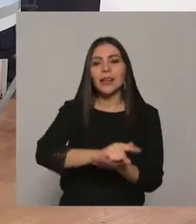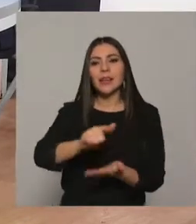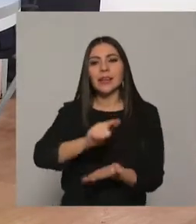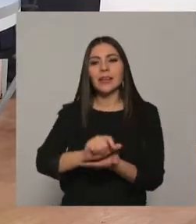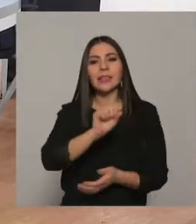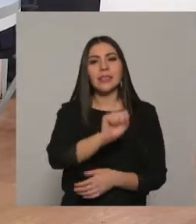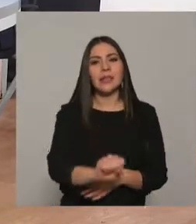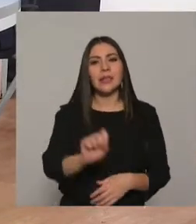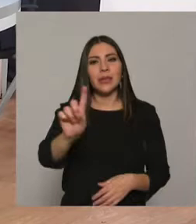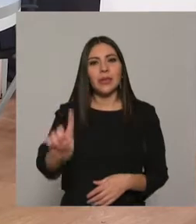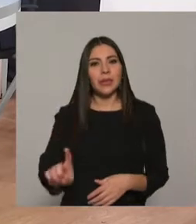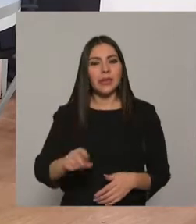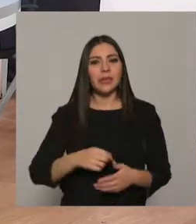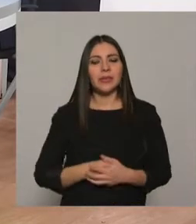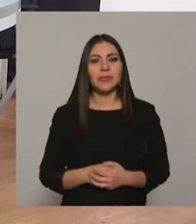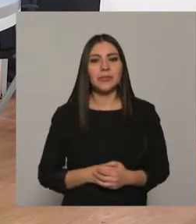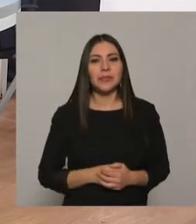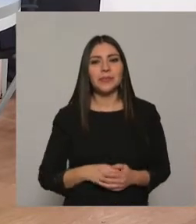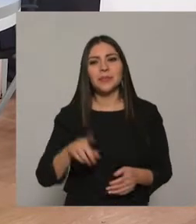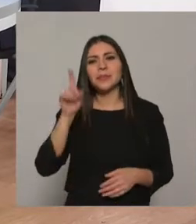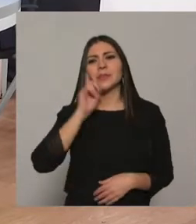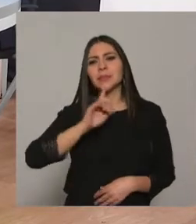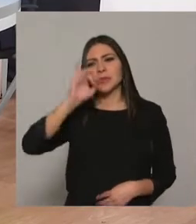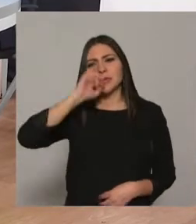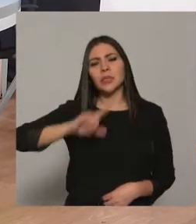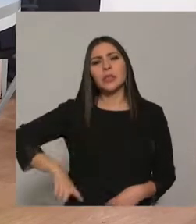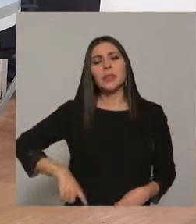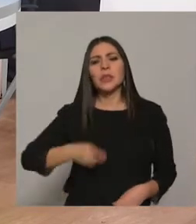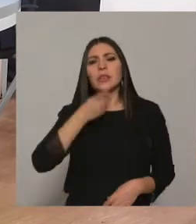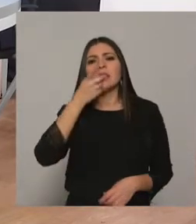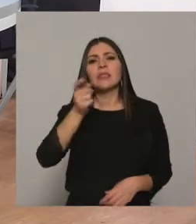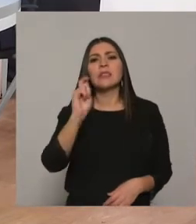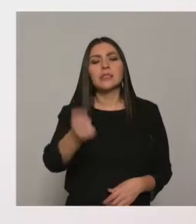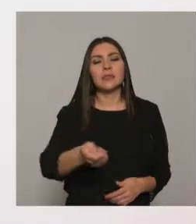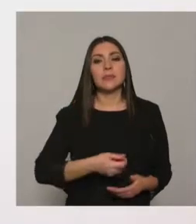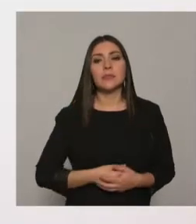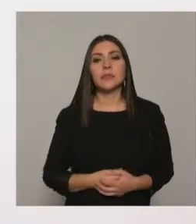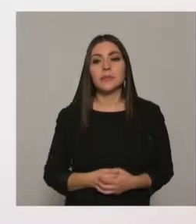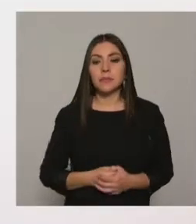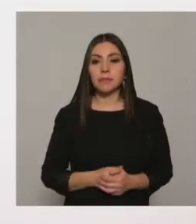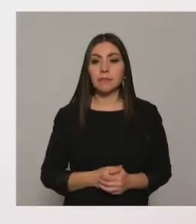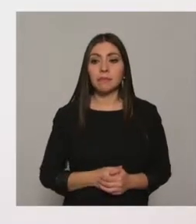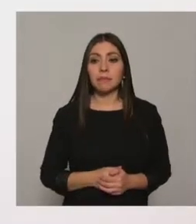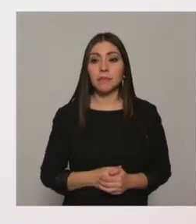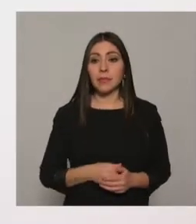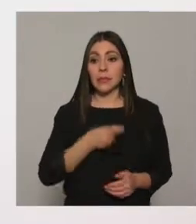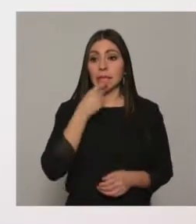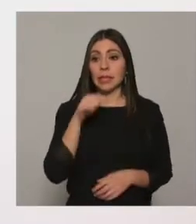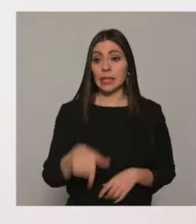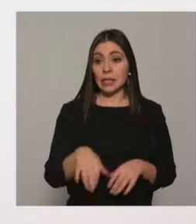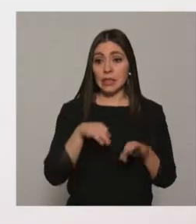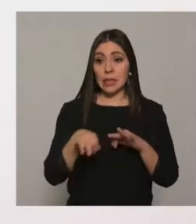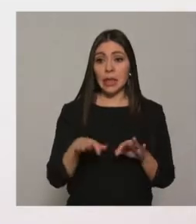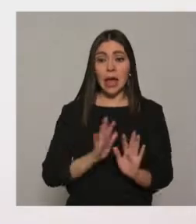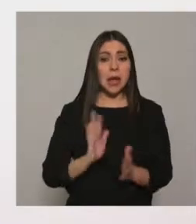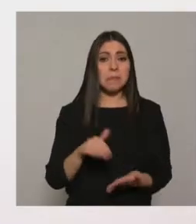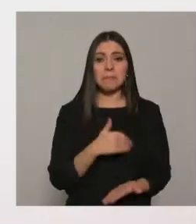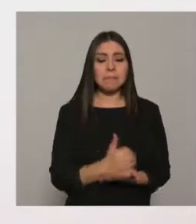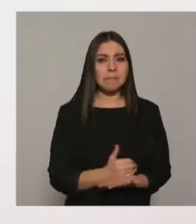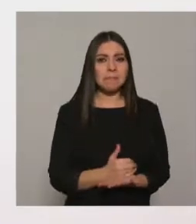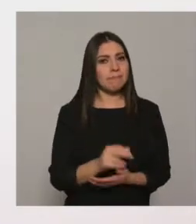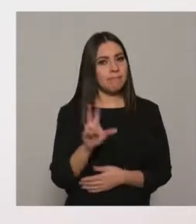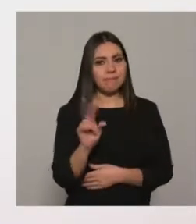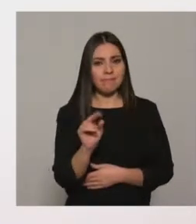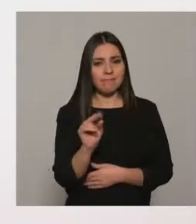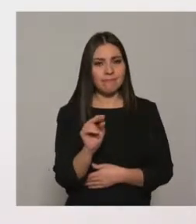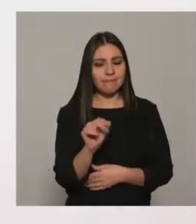Sí, ¿y qué les dijo la doctora, la jefa de gobierno, Claudia Sheinbaum? Bueno, pues que esto no se acaba. Es un trabajo de día a día.